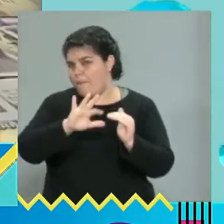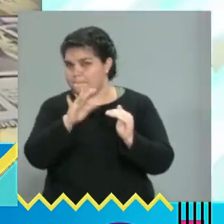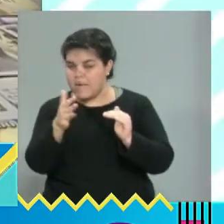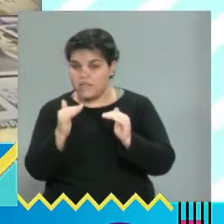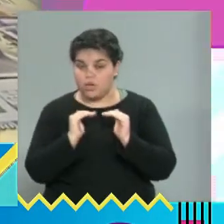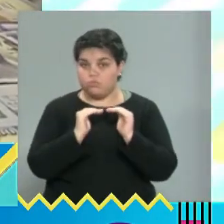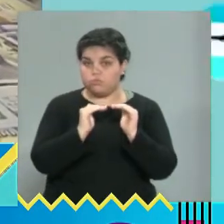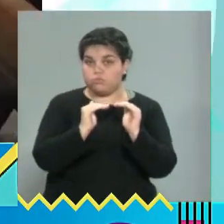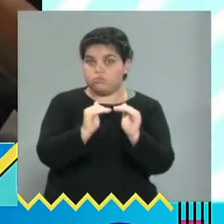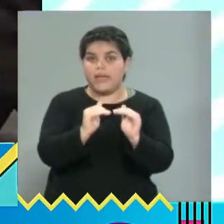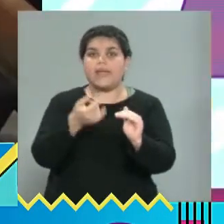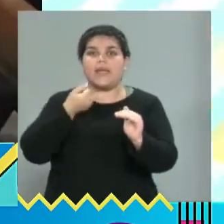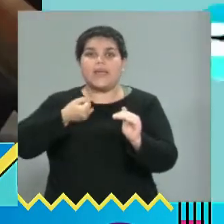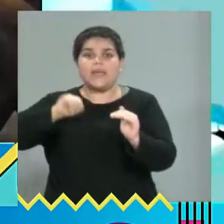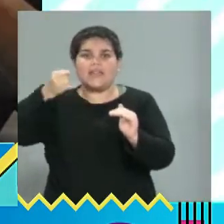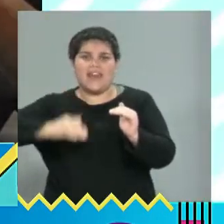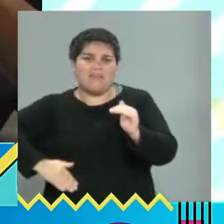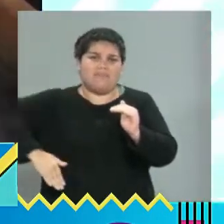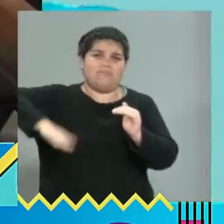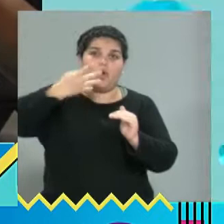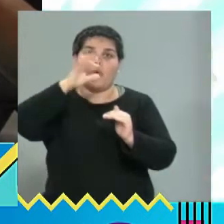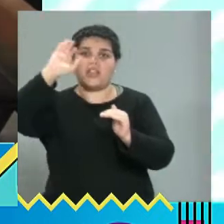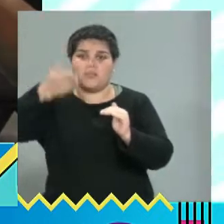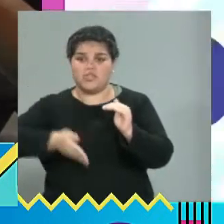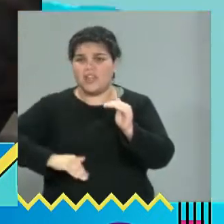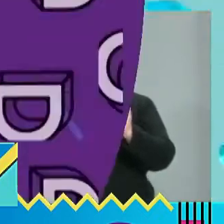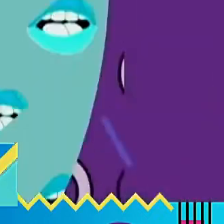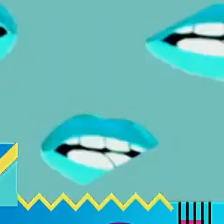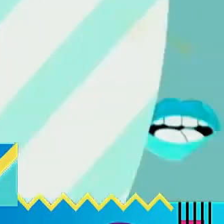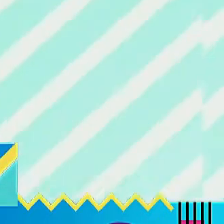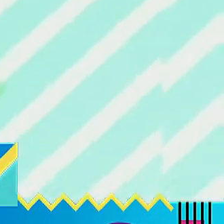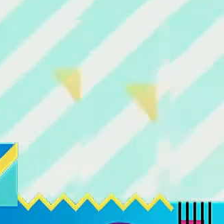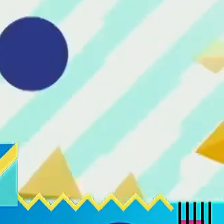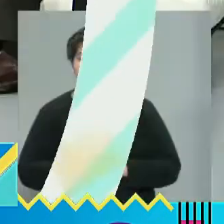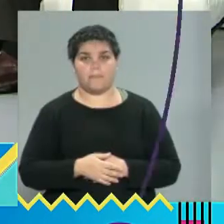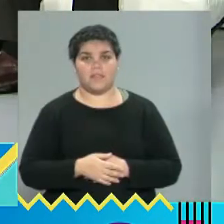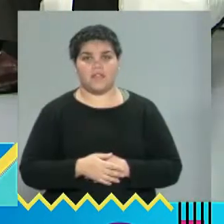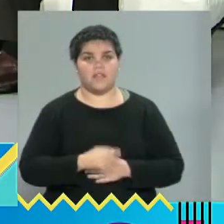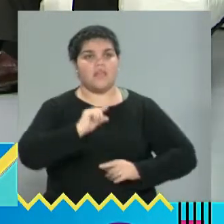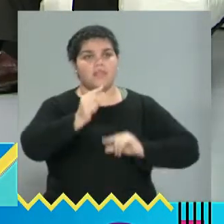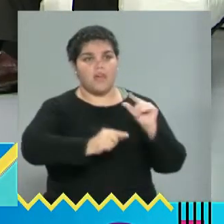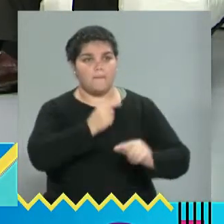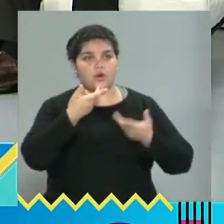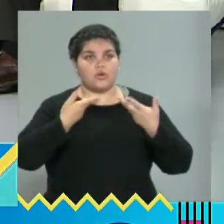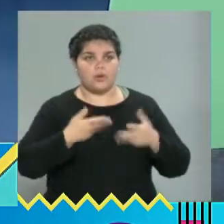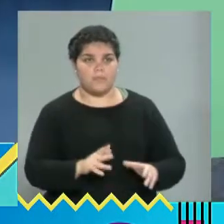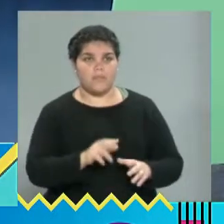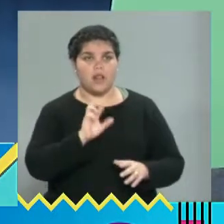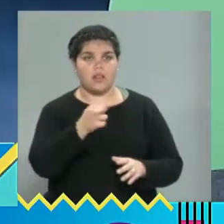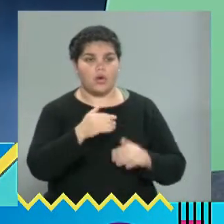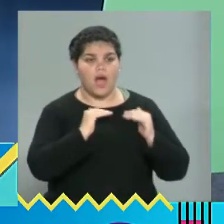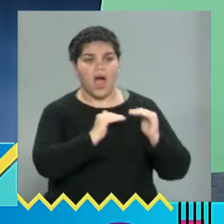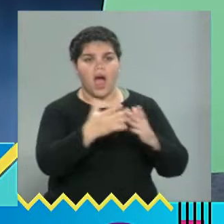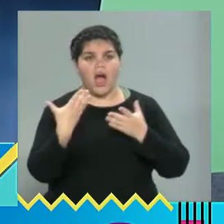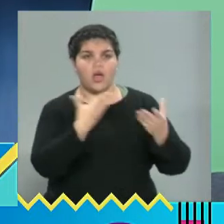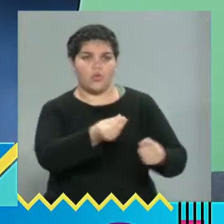y que las tasas de interés no queden en 40% anual. De alguna forma la estabilización y la normalización del dólar podemos decir que va a mejorar la credibilidad de